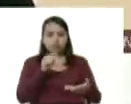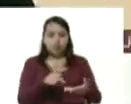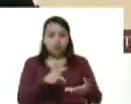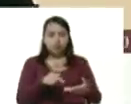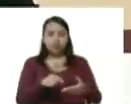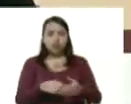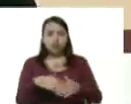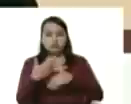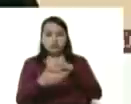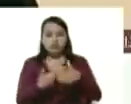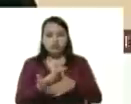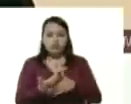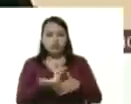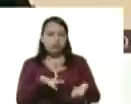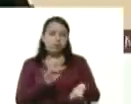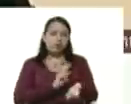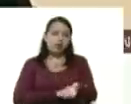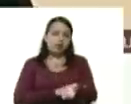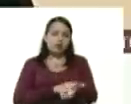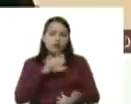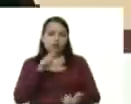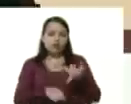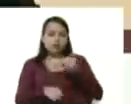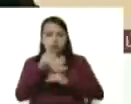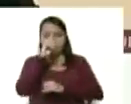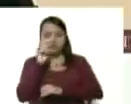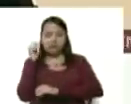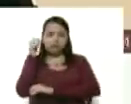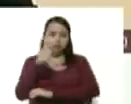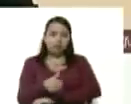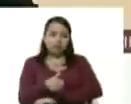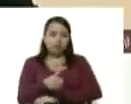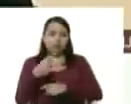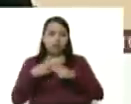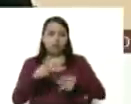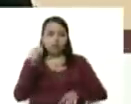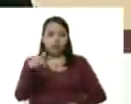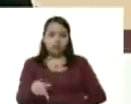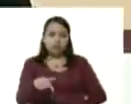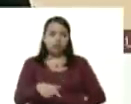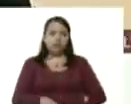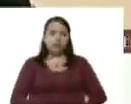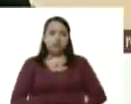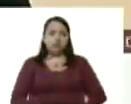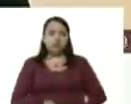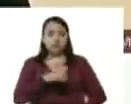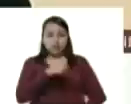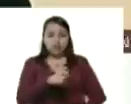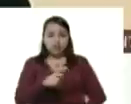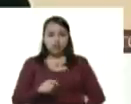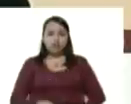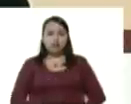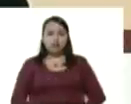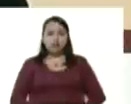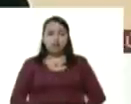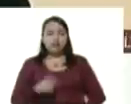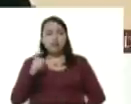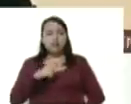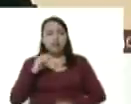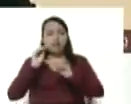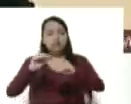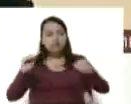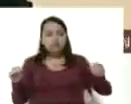más crítica que hemos atravesado durante los últimos años, pero que hoy ese reto supone convocar a todo el